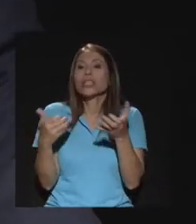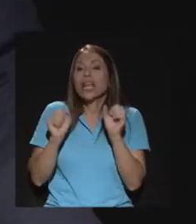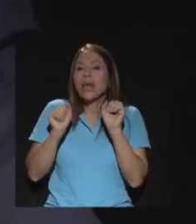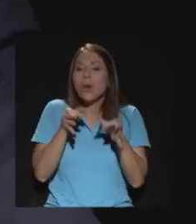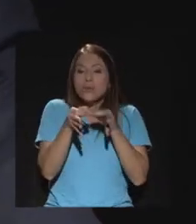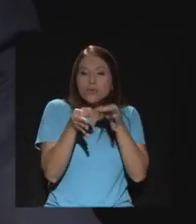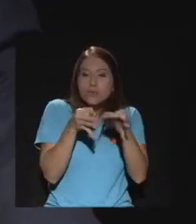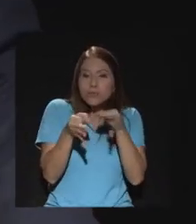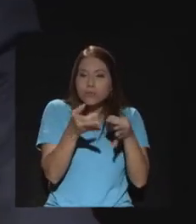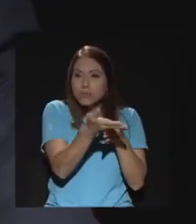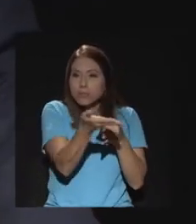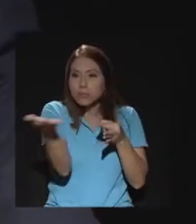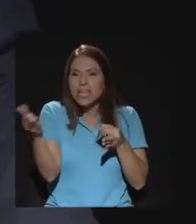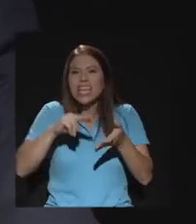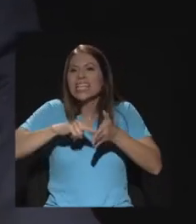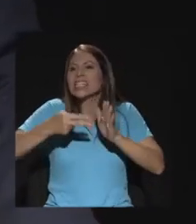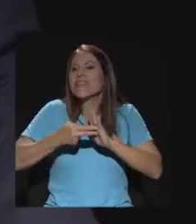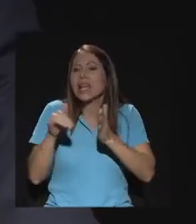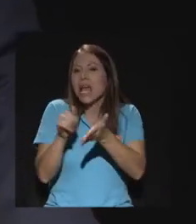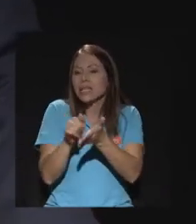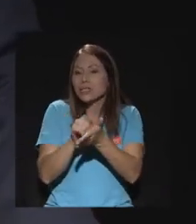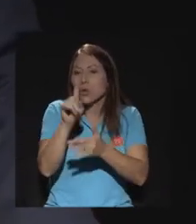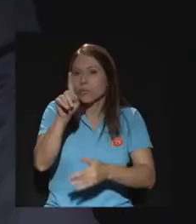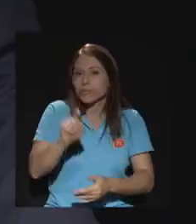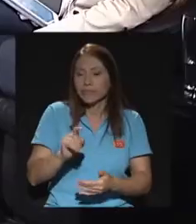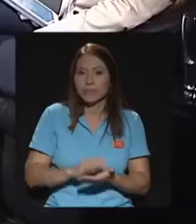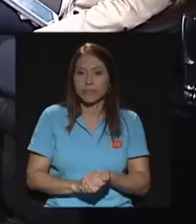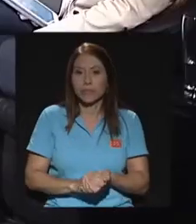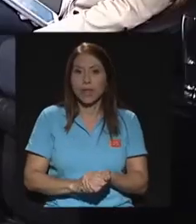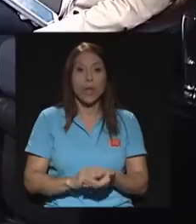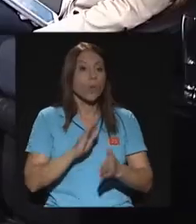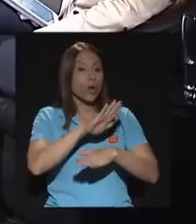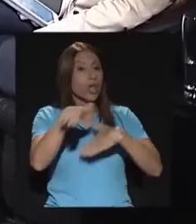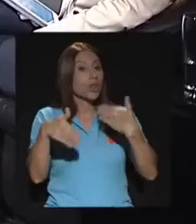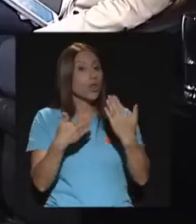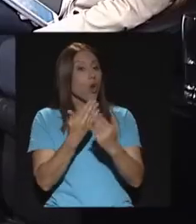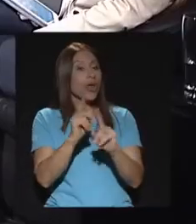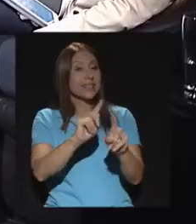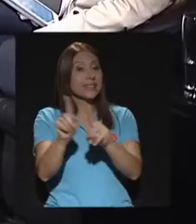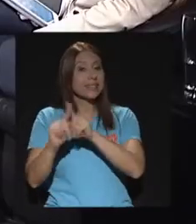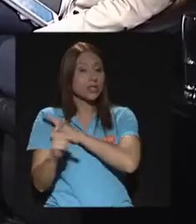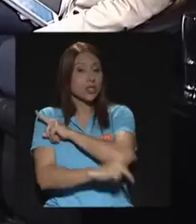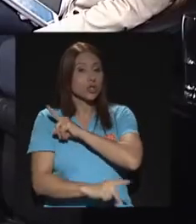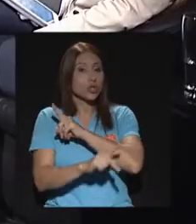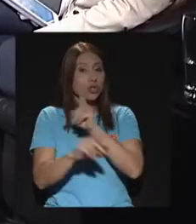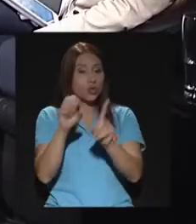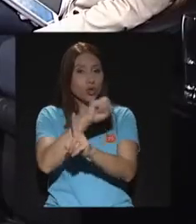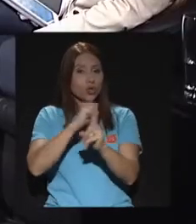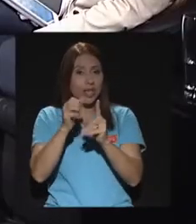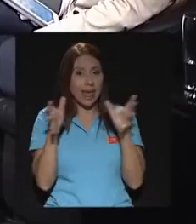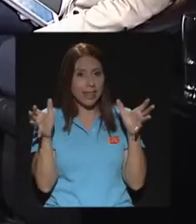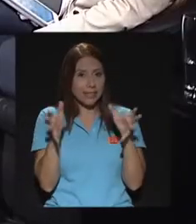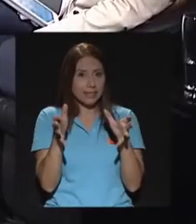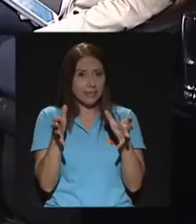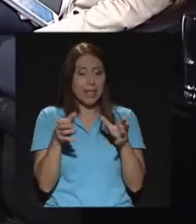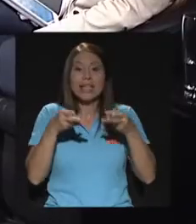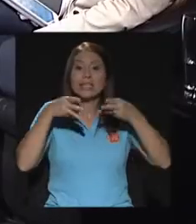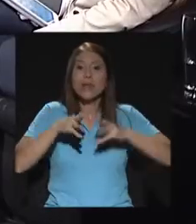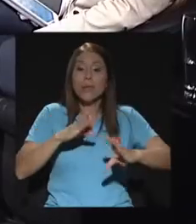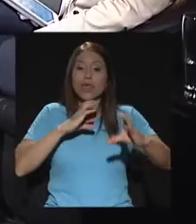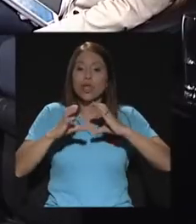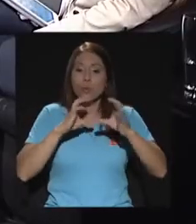la sociedad civil, de qué significaría eso. Bueno, en toda sociedad la concentración mediática, no importa de qué